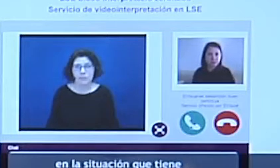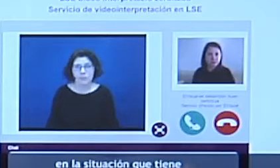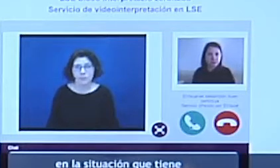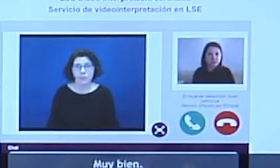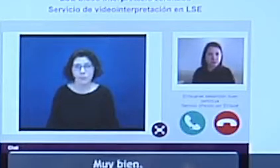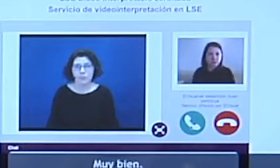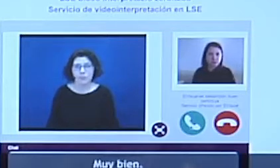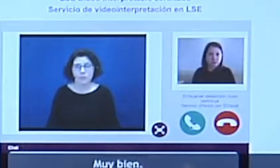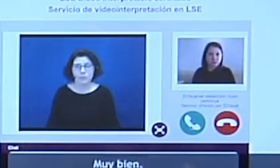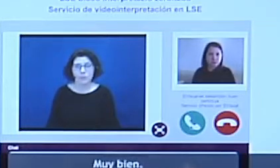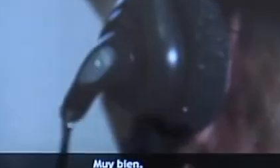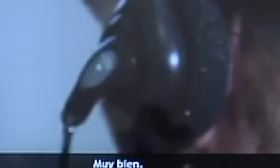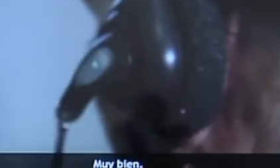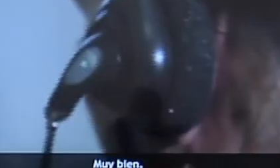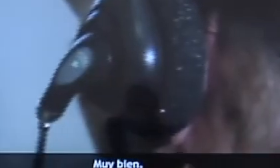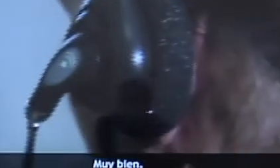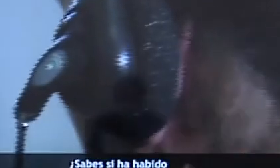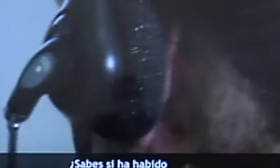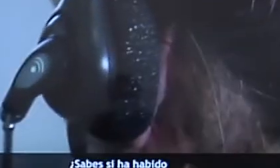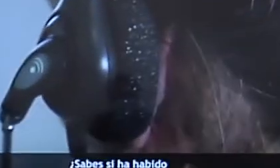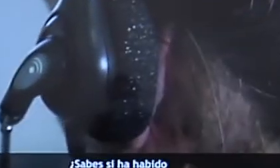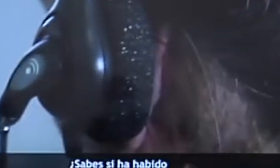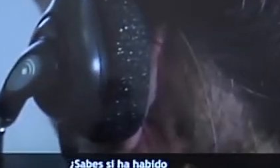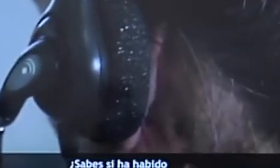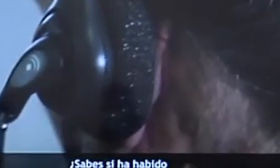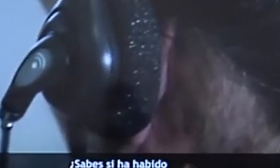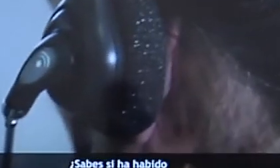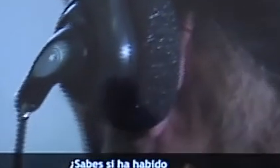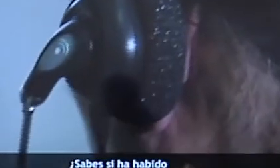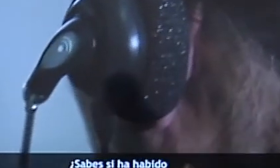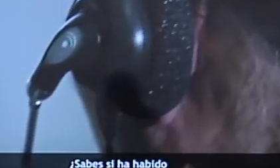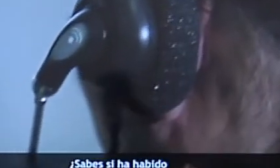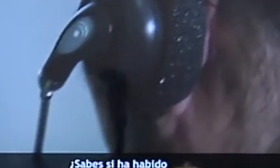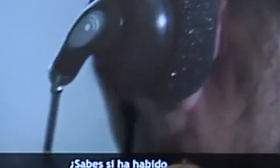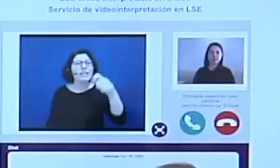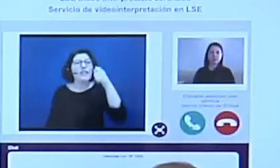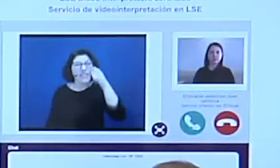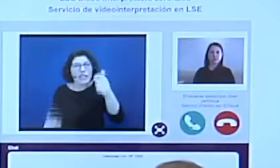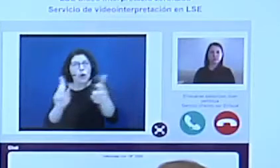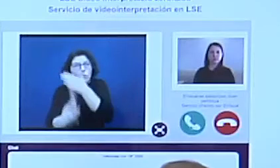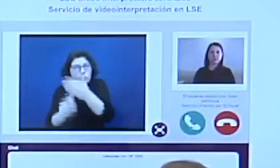tiene. Muy bien. ¿Sabes si ha habido alguna agresión física?